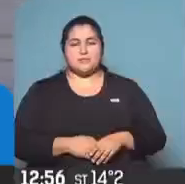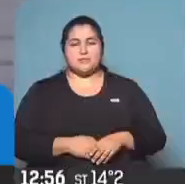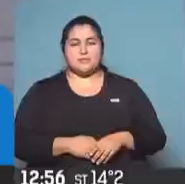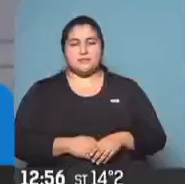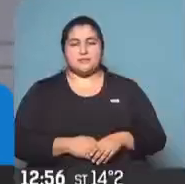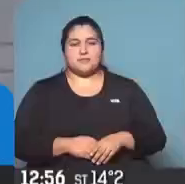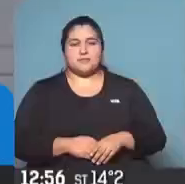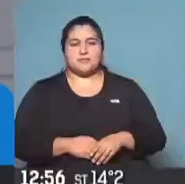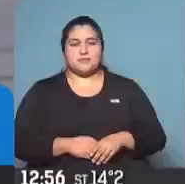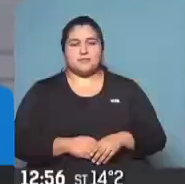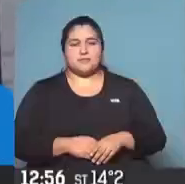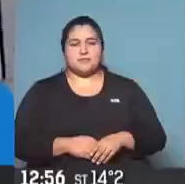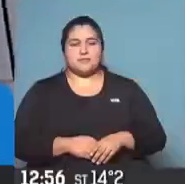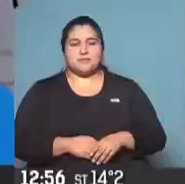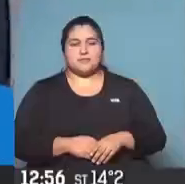y